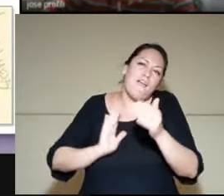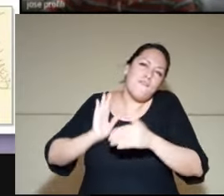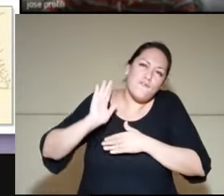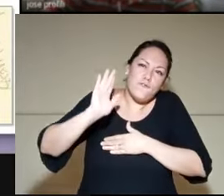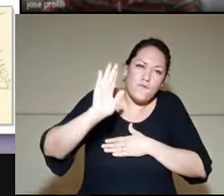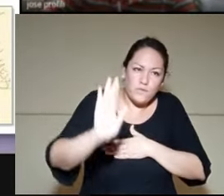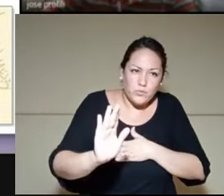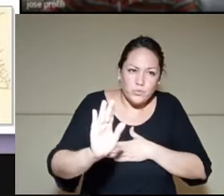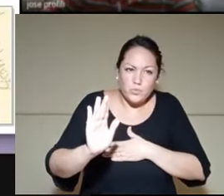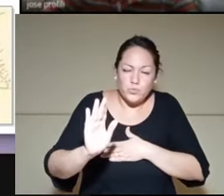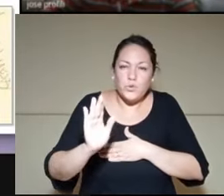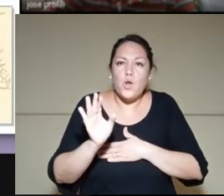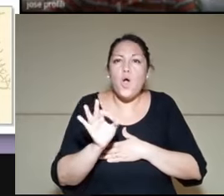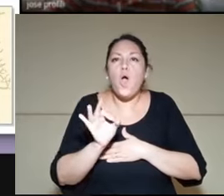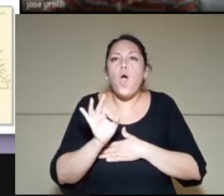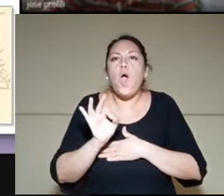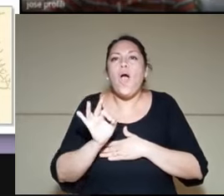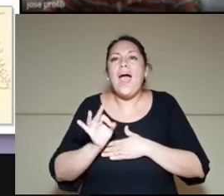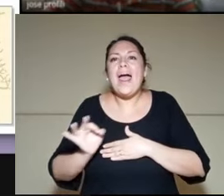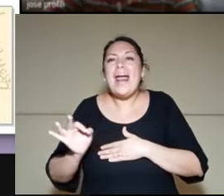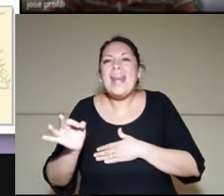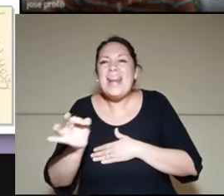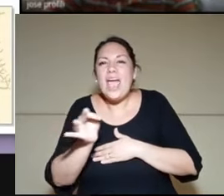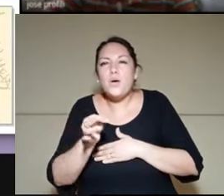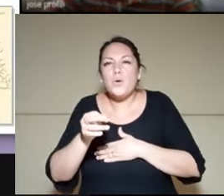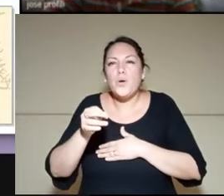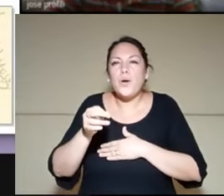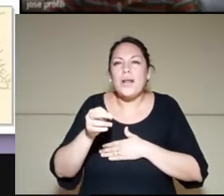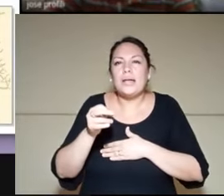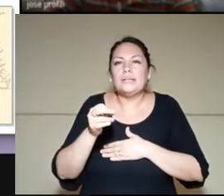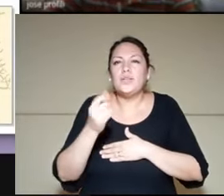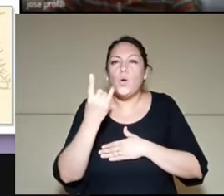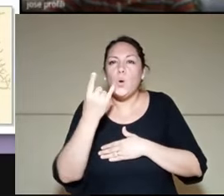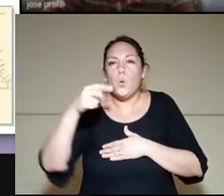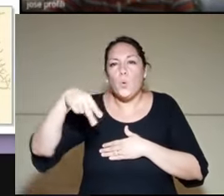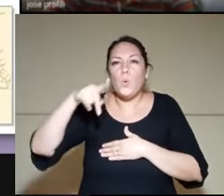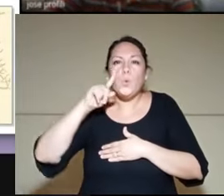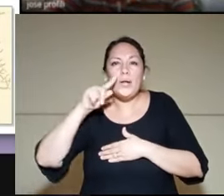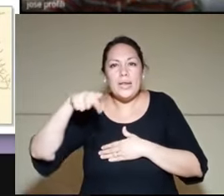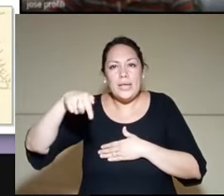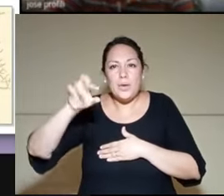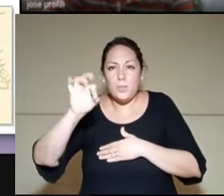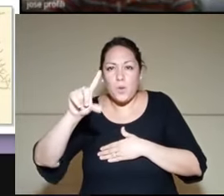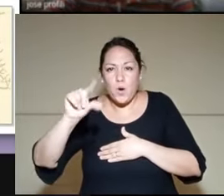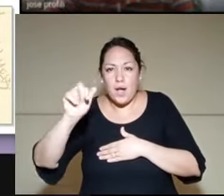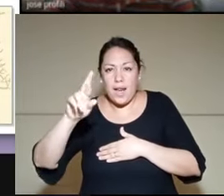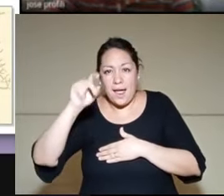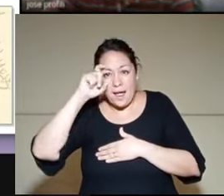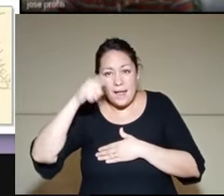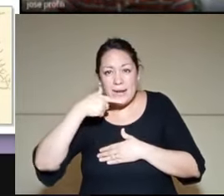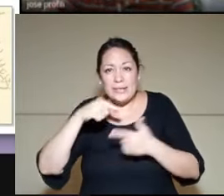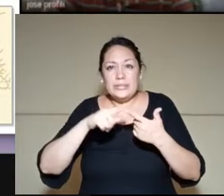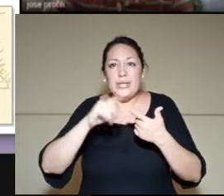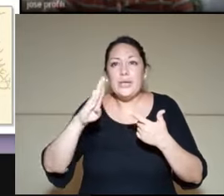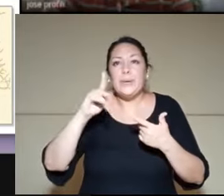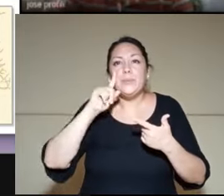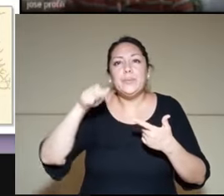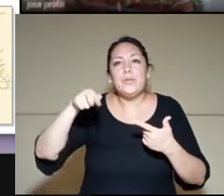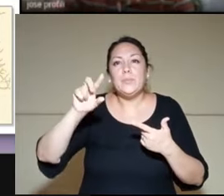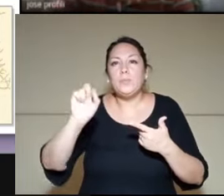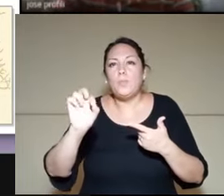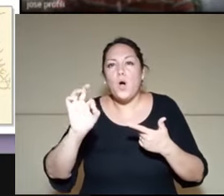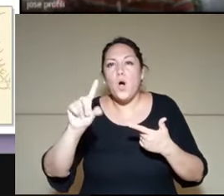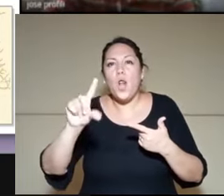van a estudiar, en neuronas bipolares, unipolares y las neuronas multipolares.